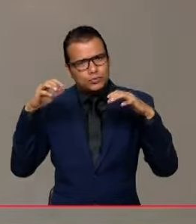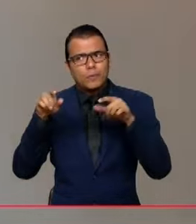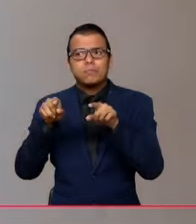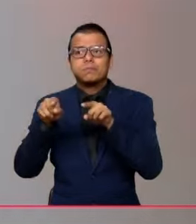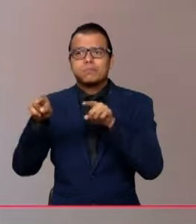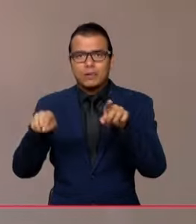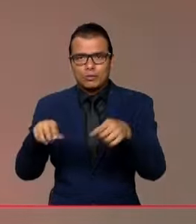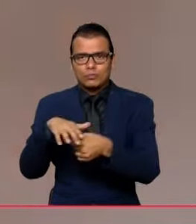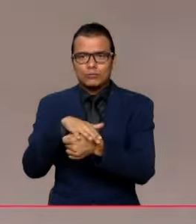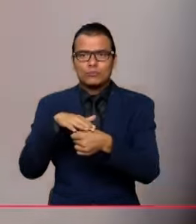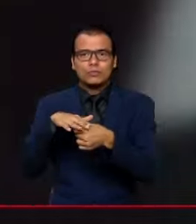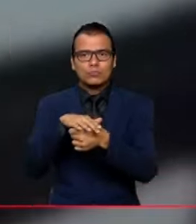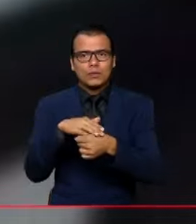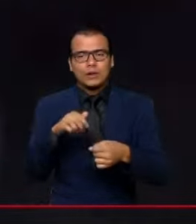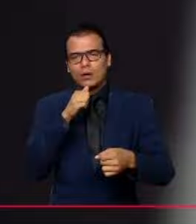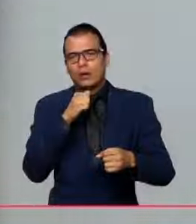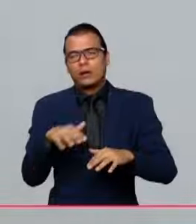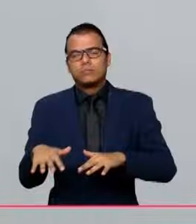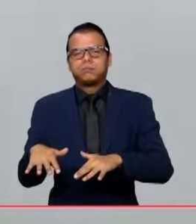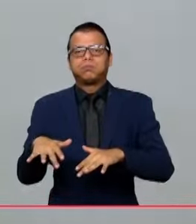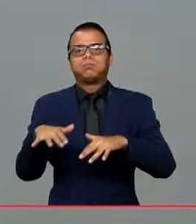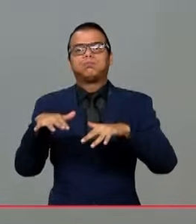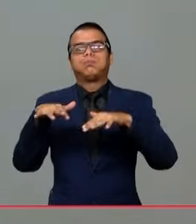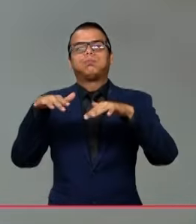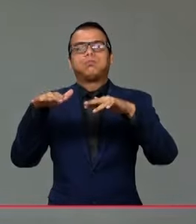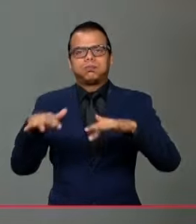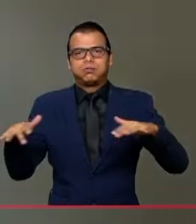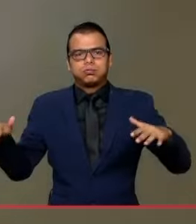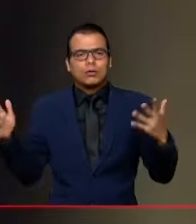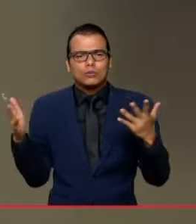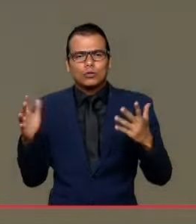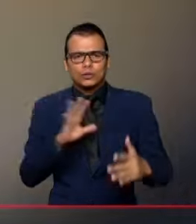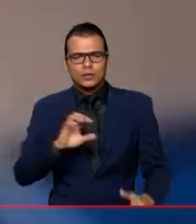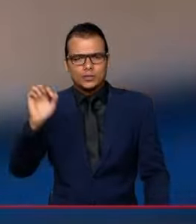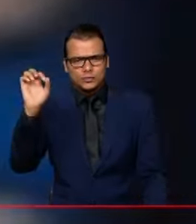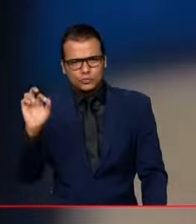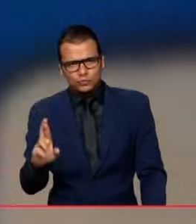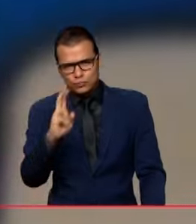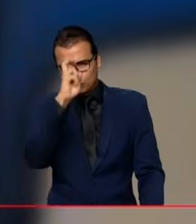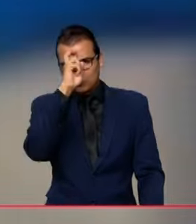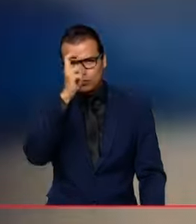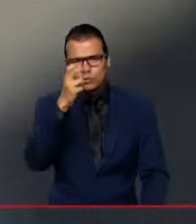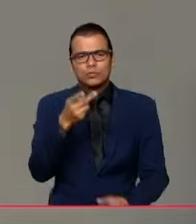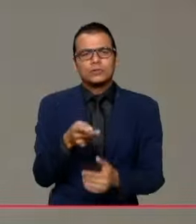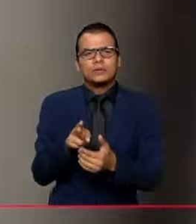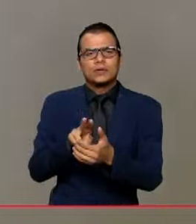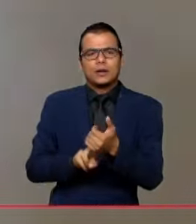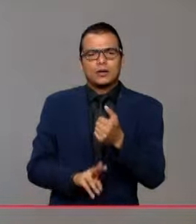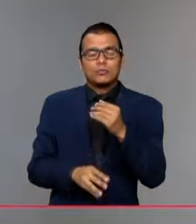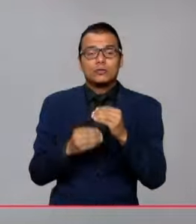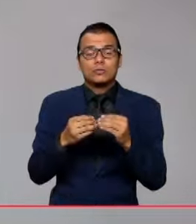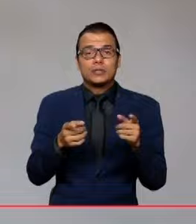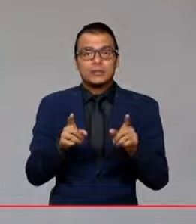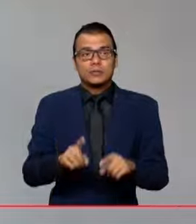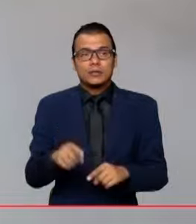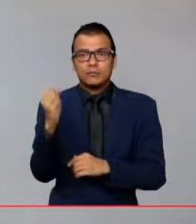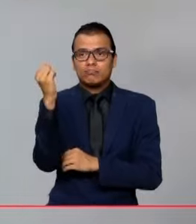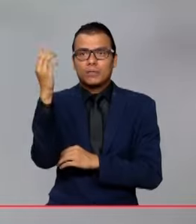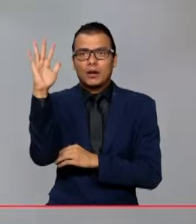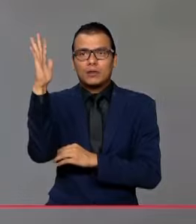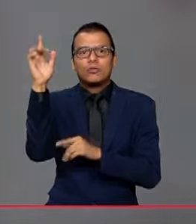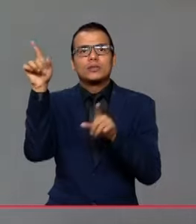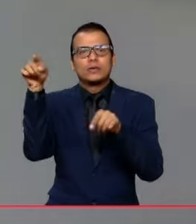inundaciones en varios barrios del sur y norte de la ciudad adicionalmente Se registró la caída de ramas de